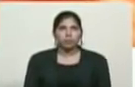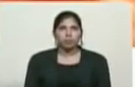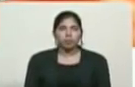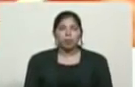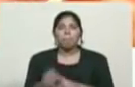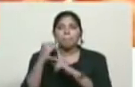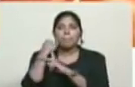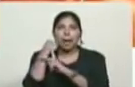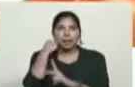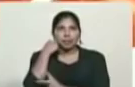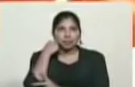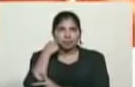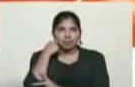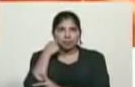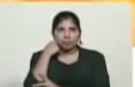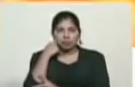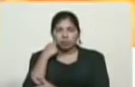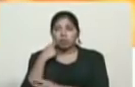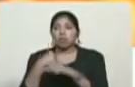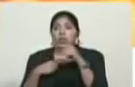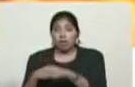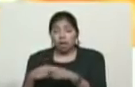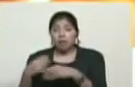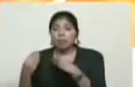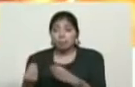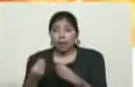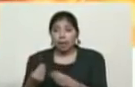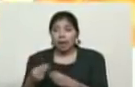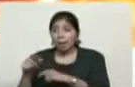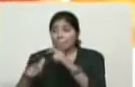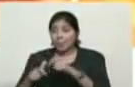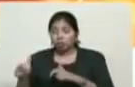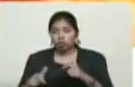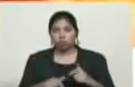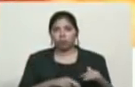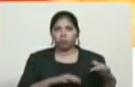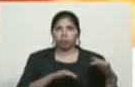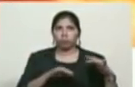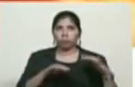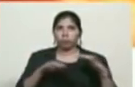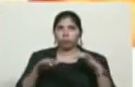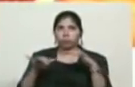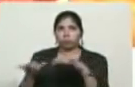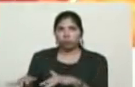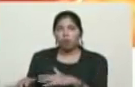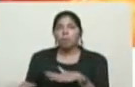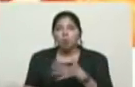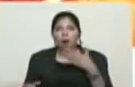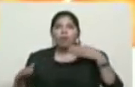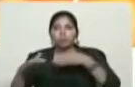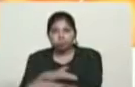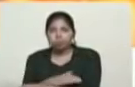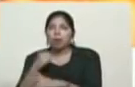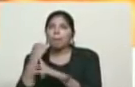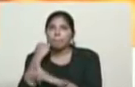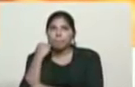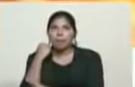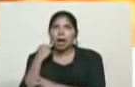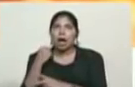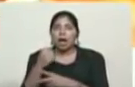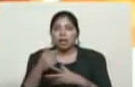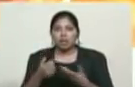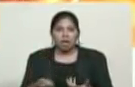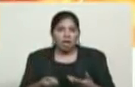nacionales pequeñas tomas para que la gente vaya también tomando agua de allí en entornos en